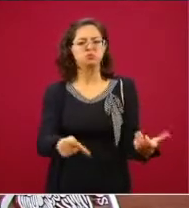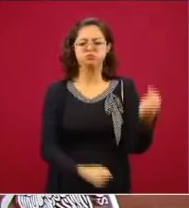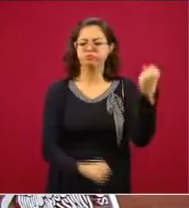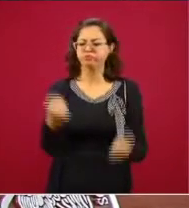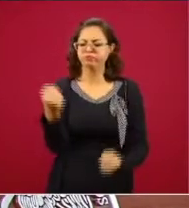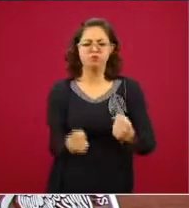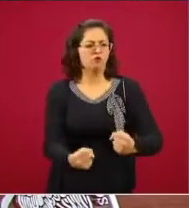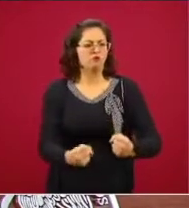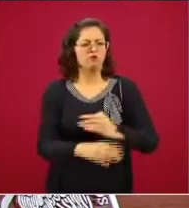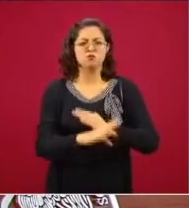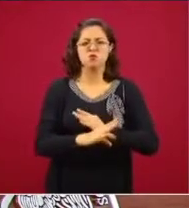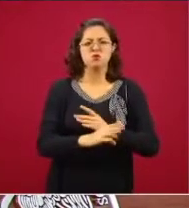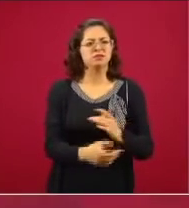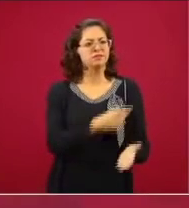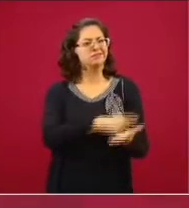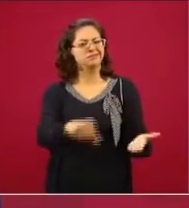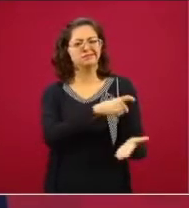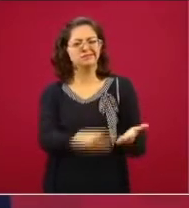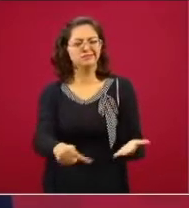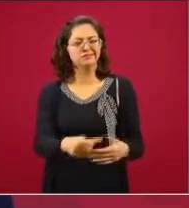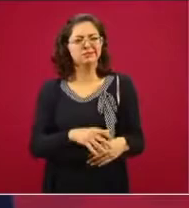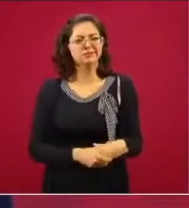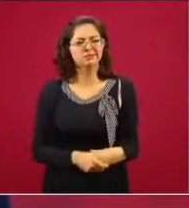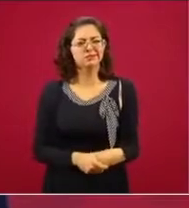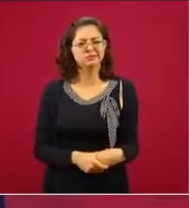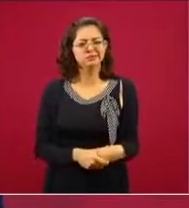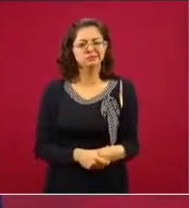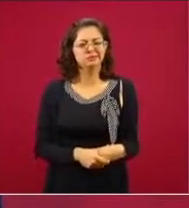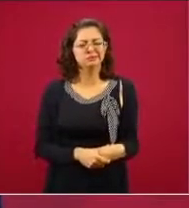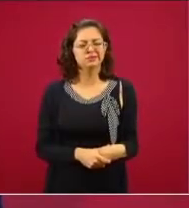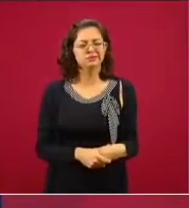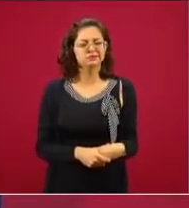carros blindados y